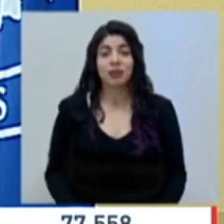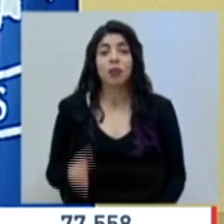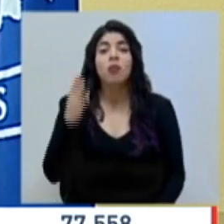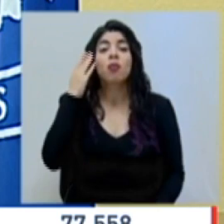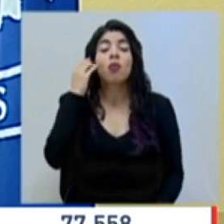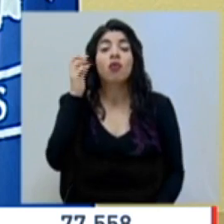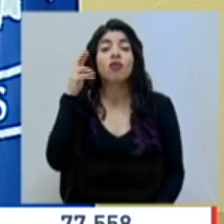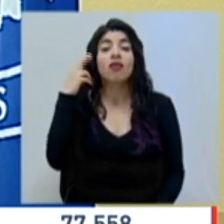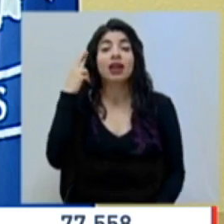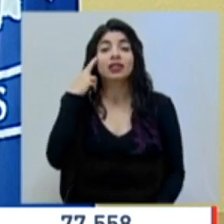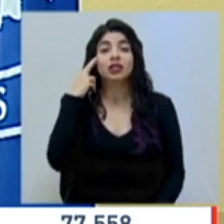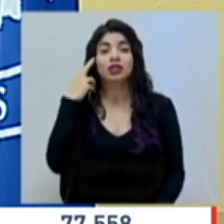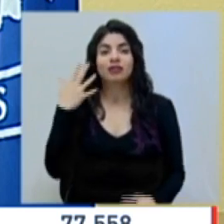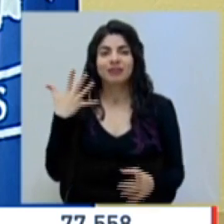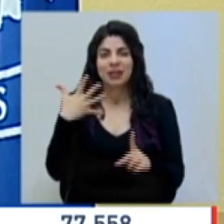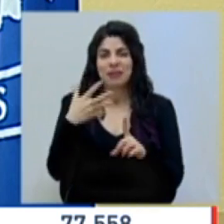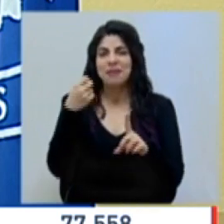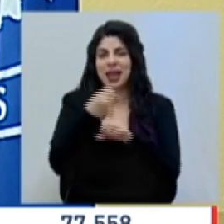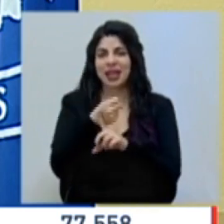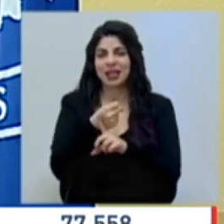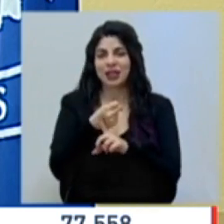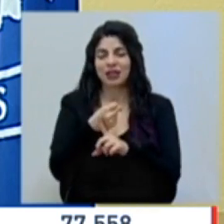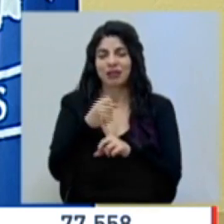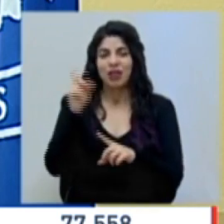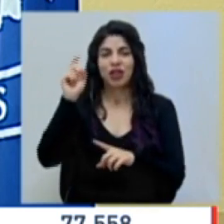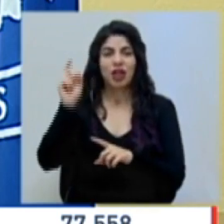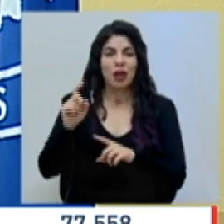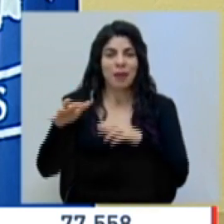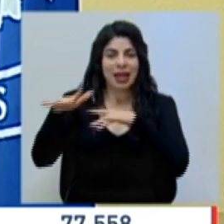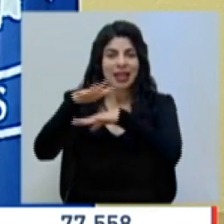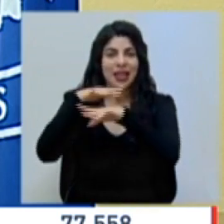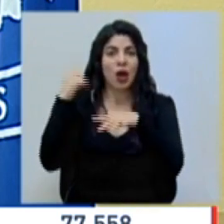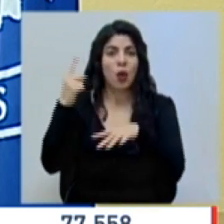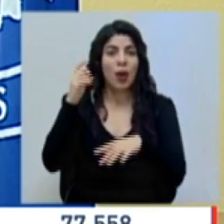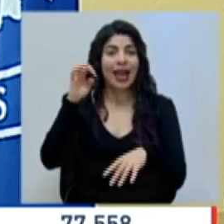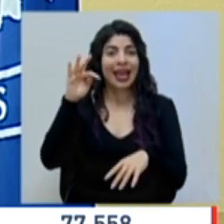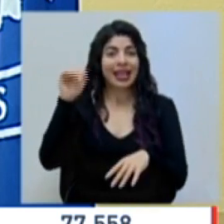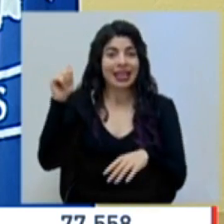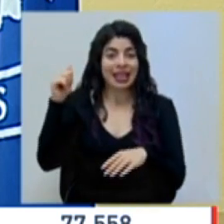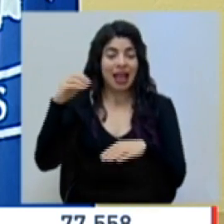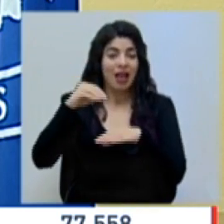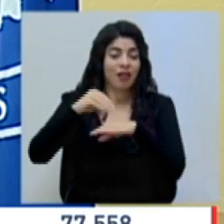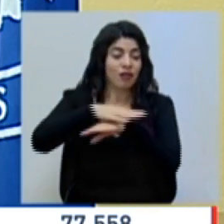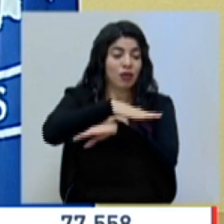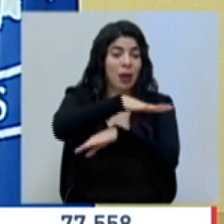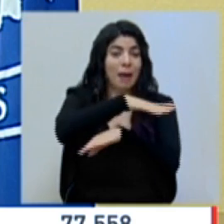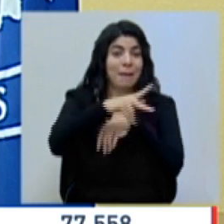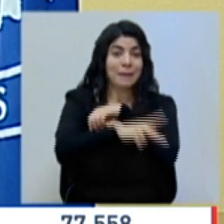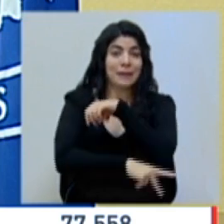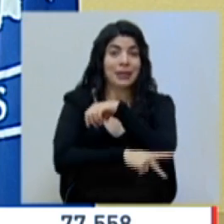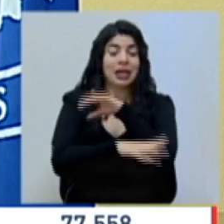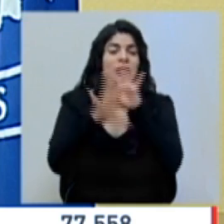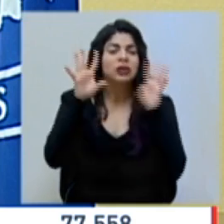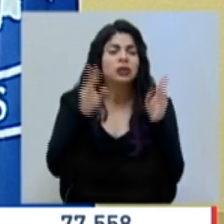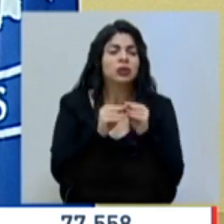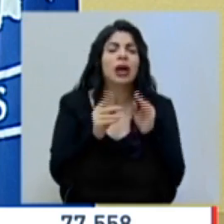producto del impacto indirecto de la tormenta tropical y huracán ETA sobre nuestro país, llegamos a tener la alerta